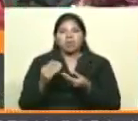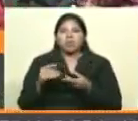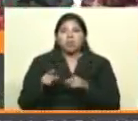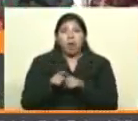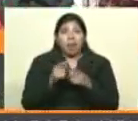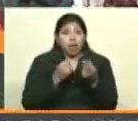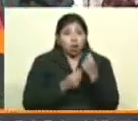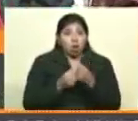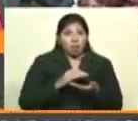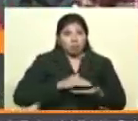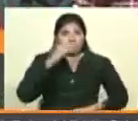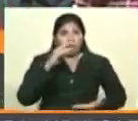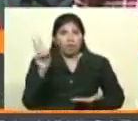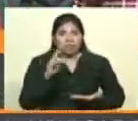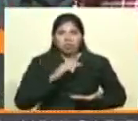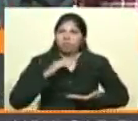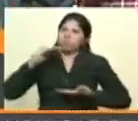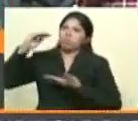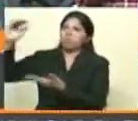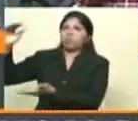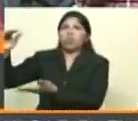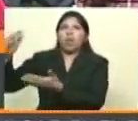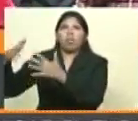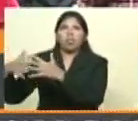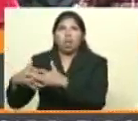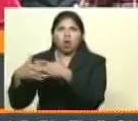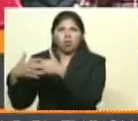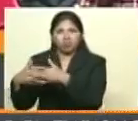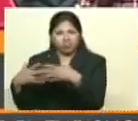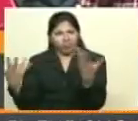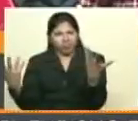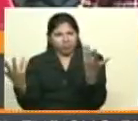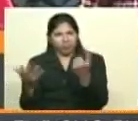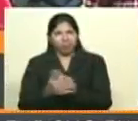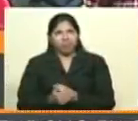Ese es Henry Falcón. Ahí está Henry Falcón.